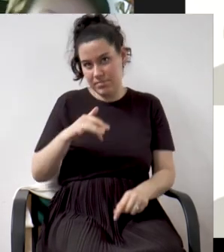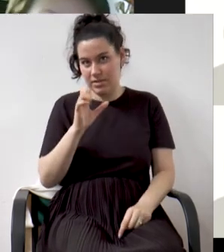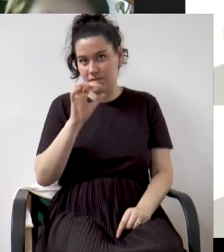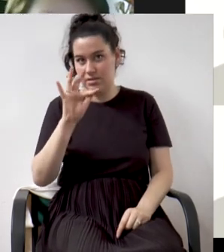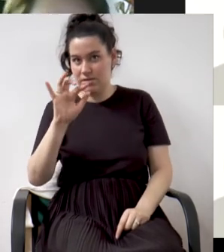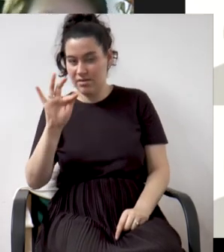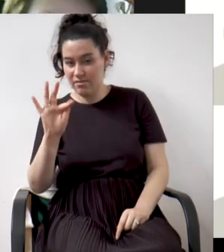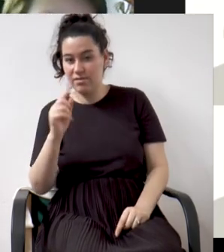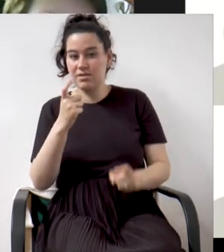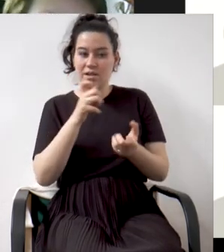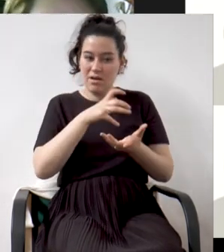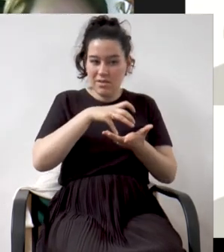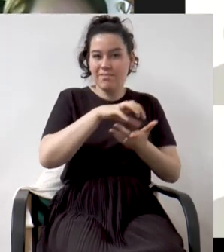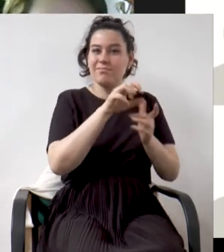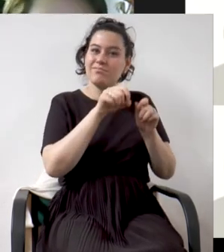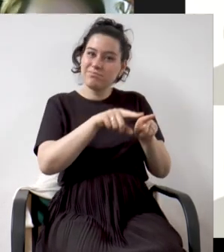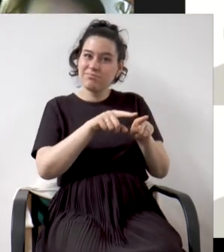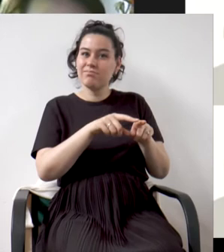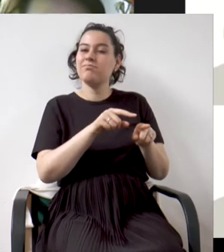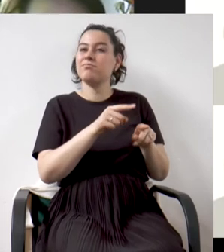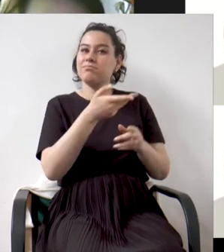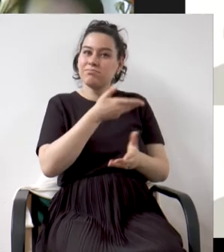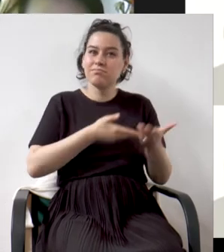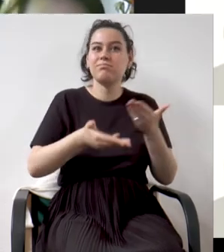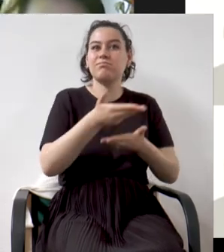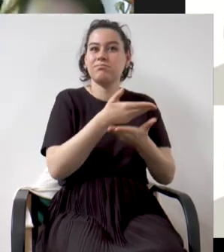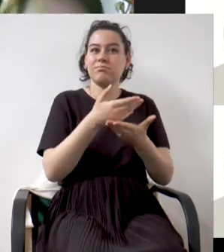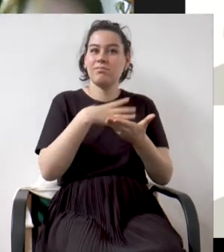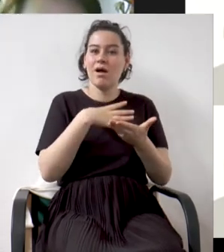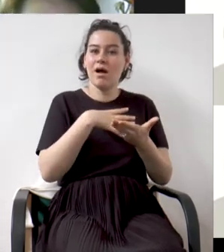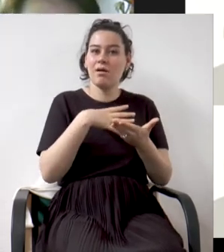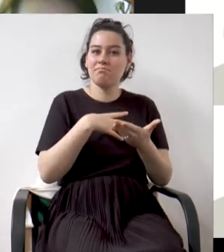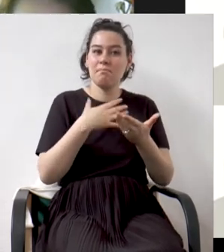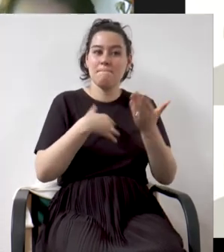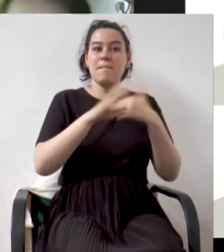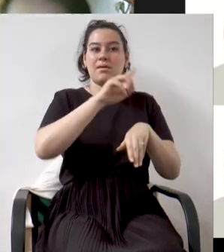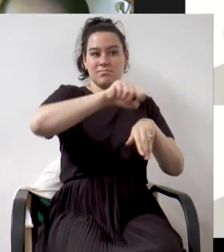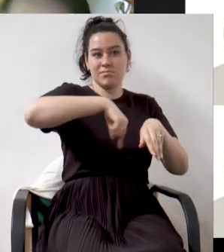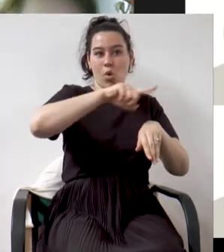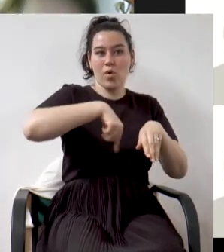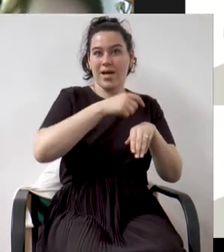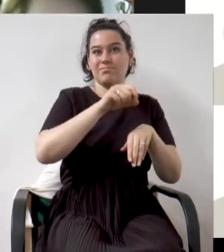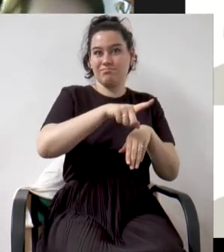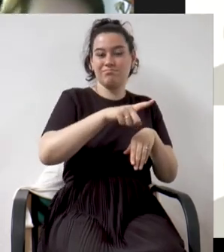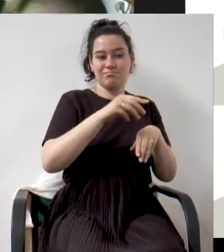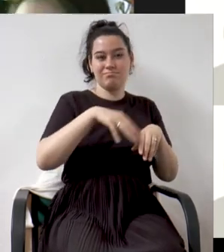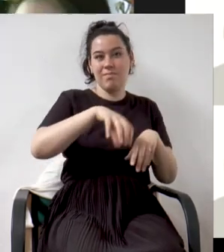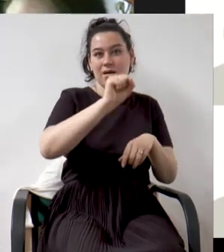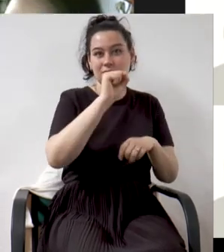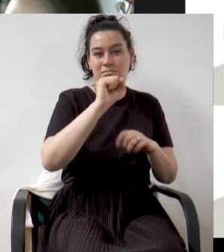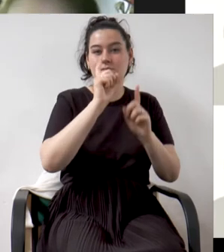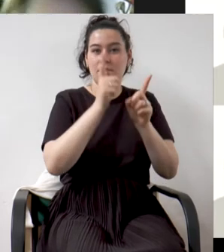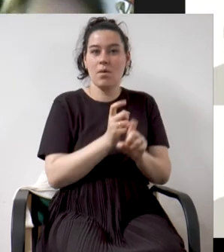que integra un departamento que por la vía de los hechos puede tener cargos con mayor carga horaria, que por la vía de los hechos